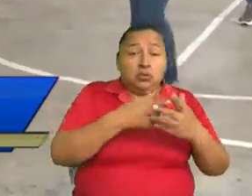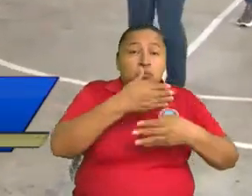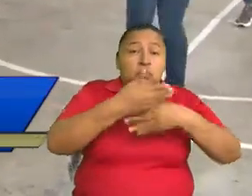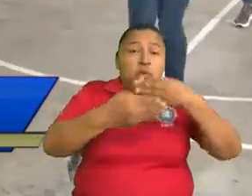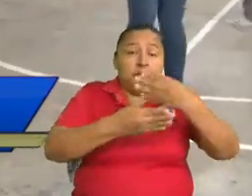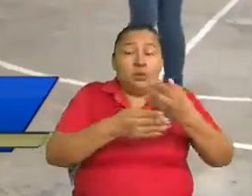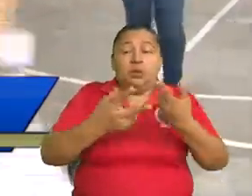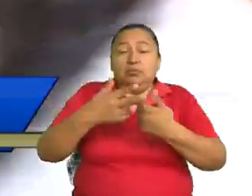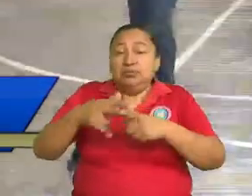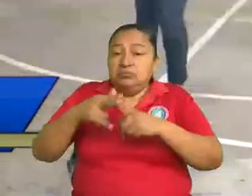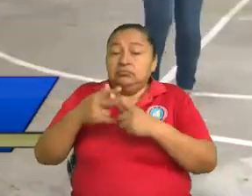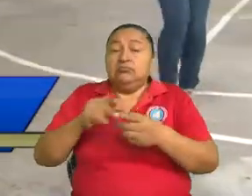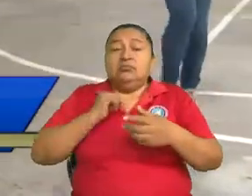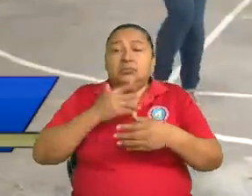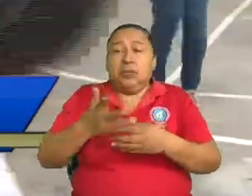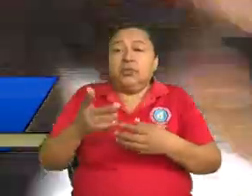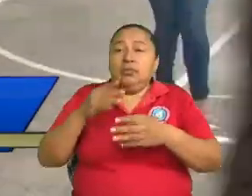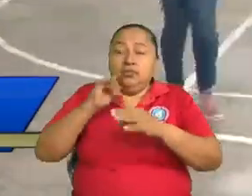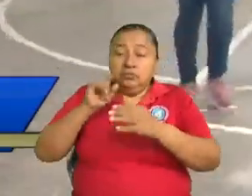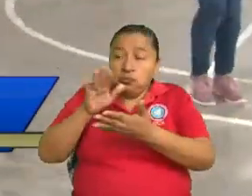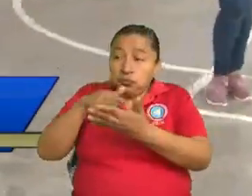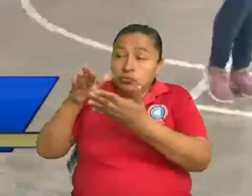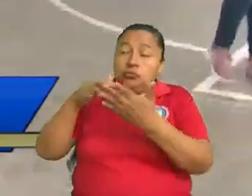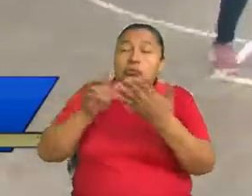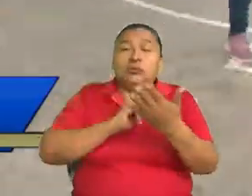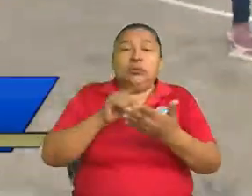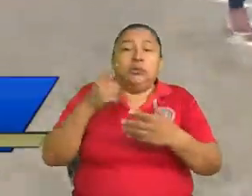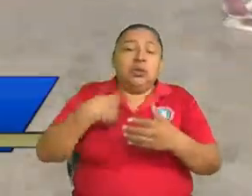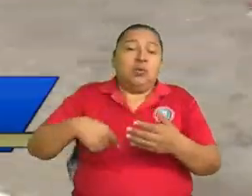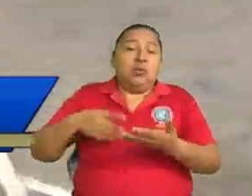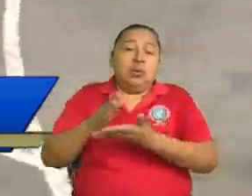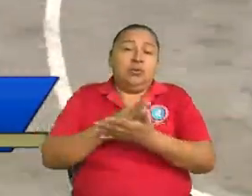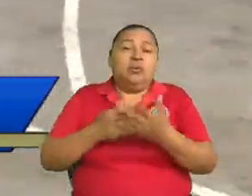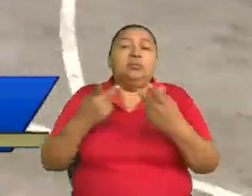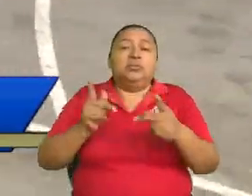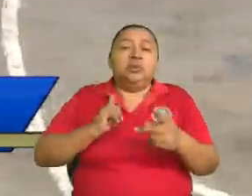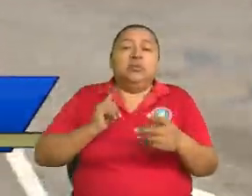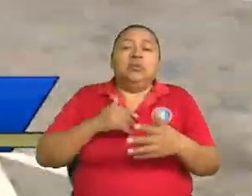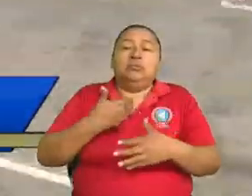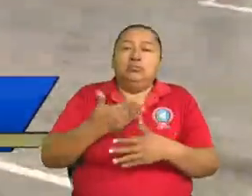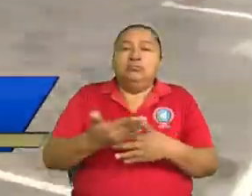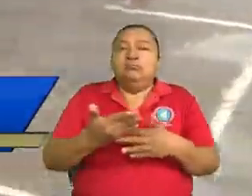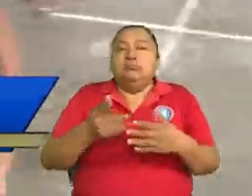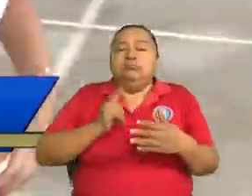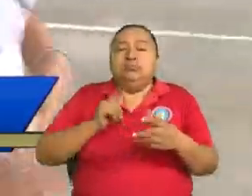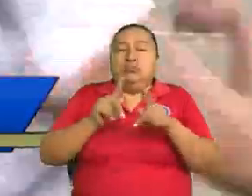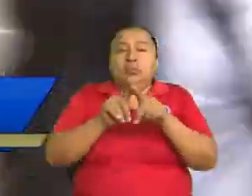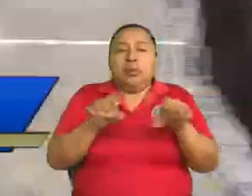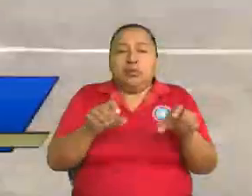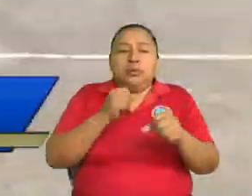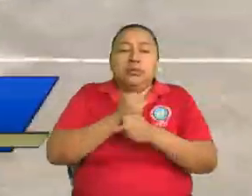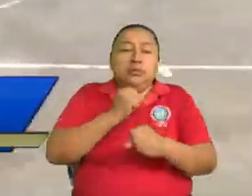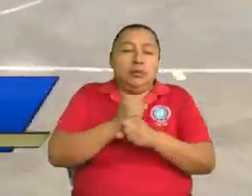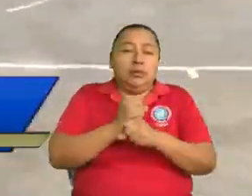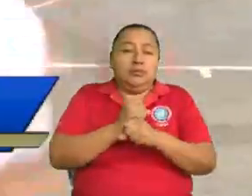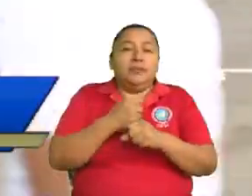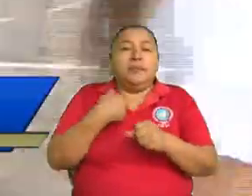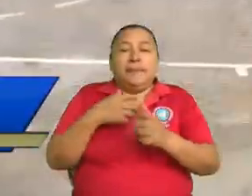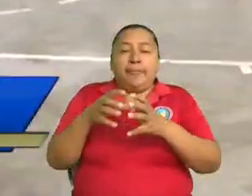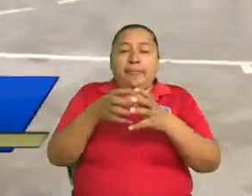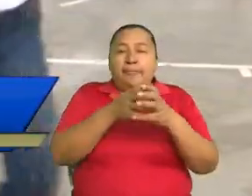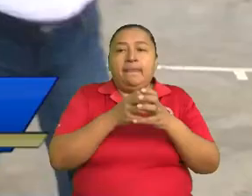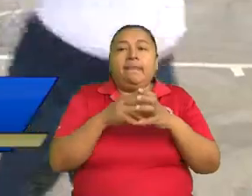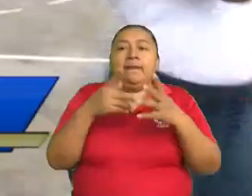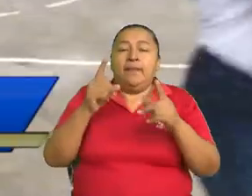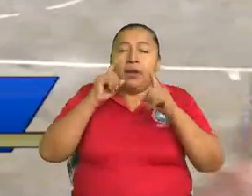construimos, rehabilitamos, también damos mantenimiento a los centros de estudio, y tenemos también un plancito de trabajo con las comunidades